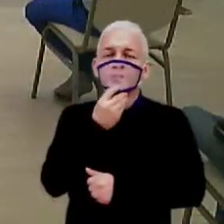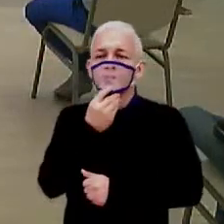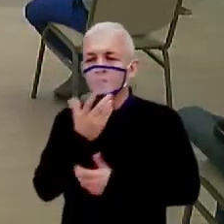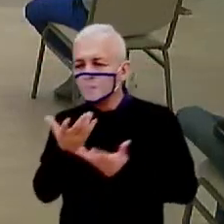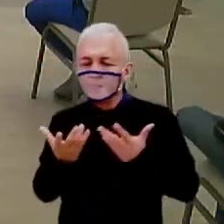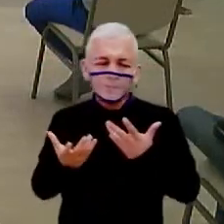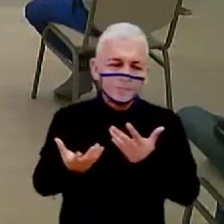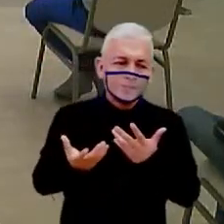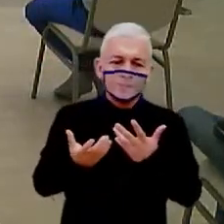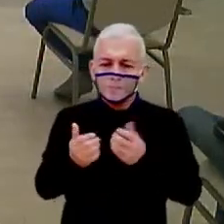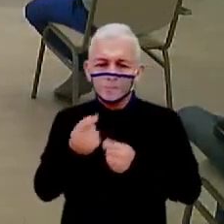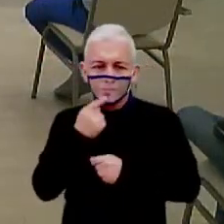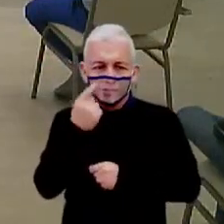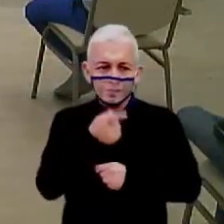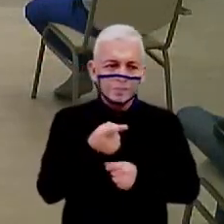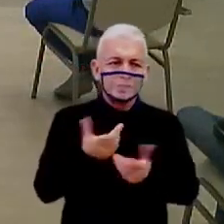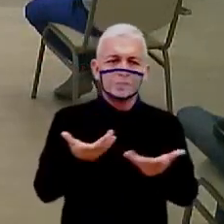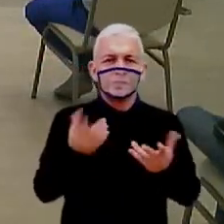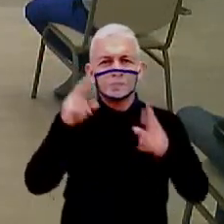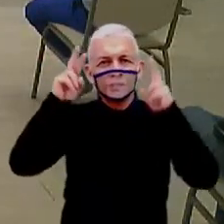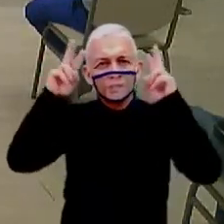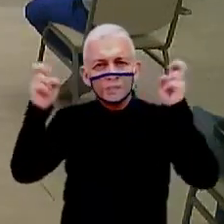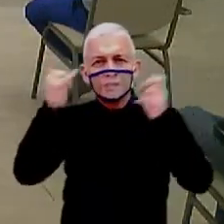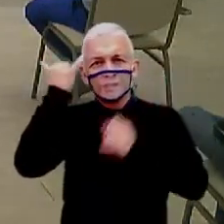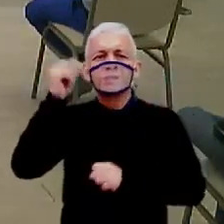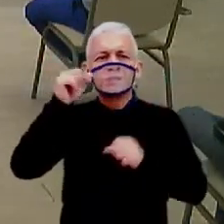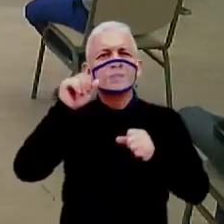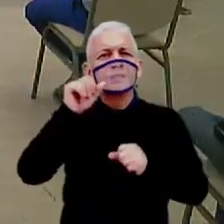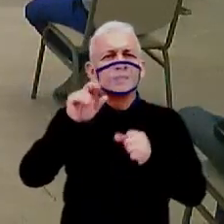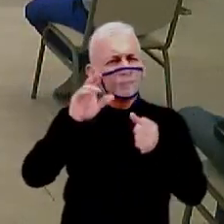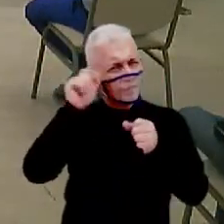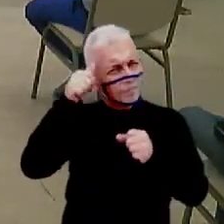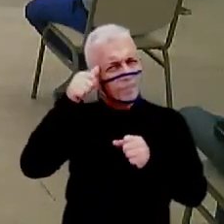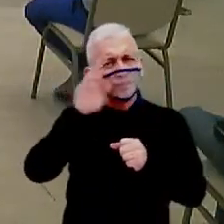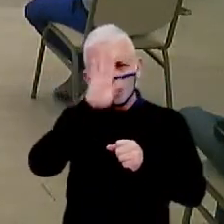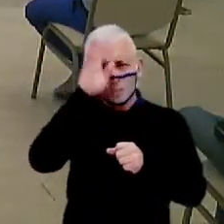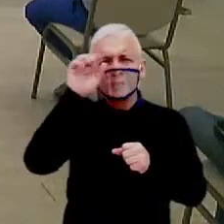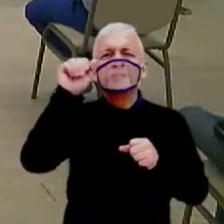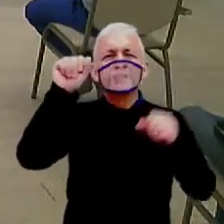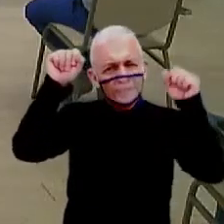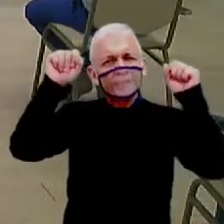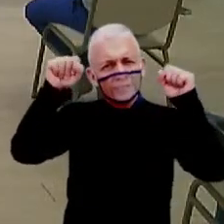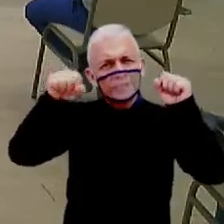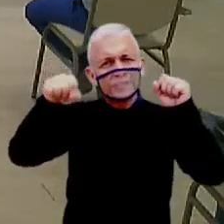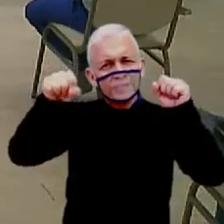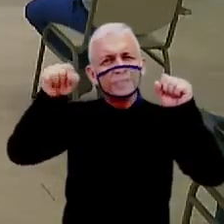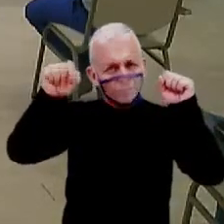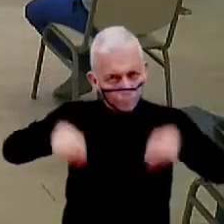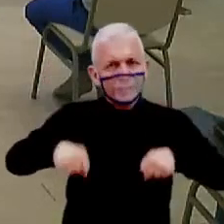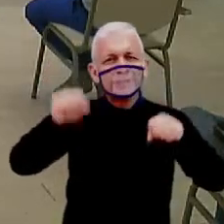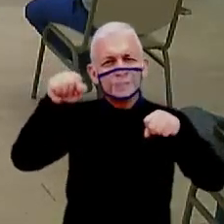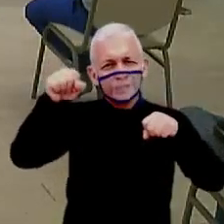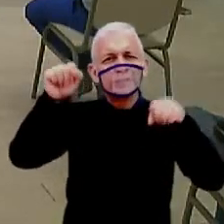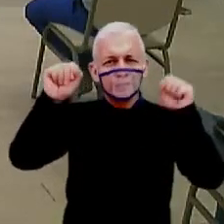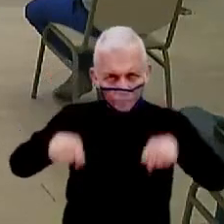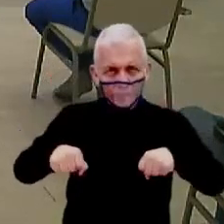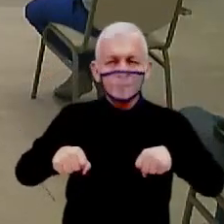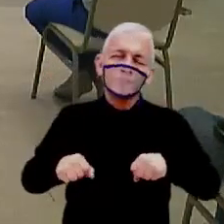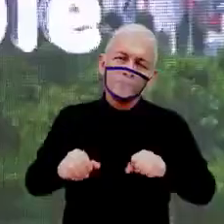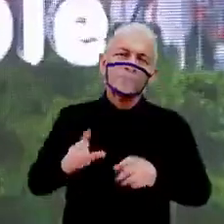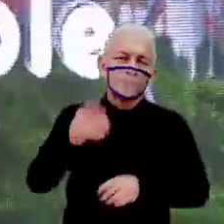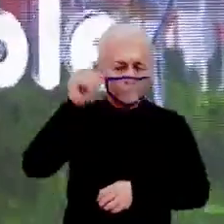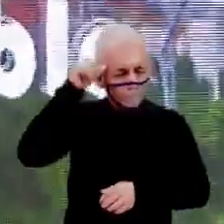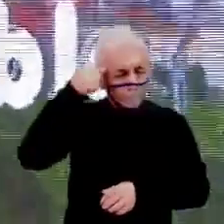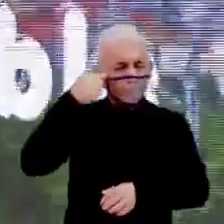a apostarle al sí se puede, al cambio de realidades, a la dignidad. Y me